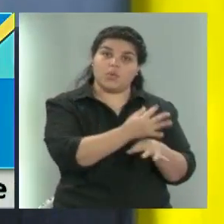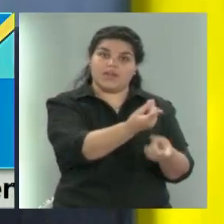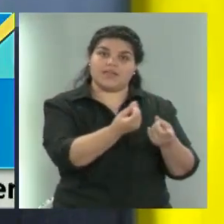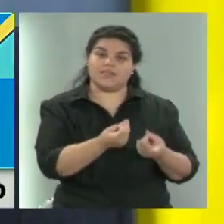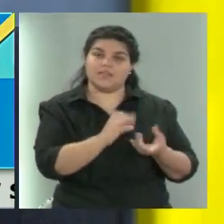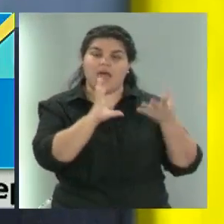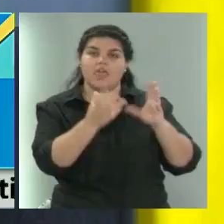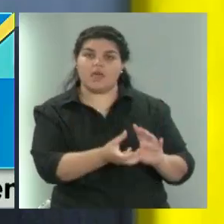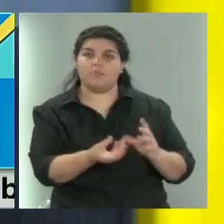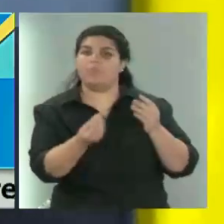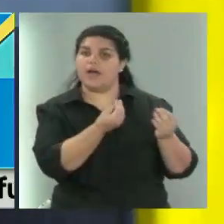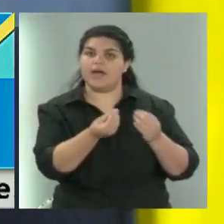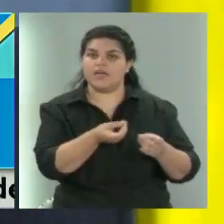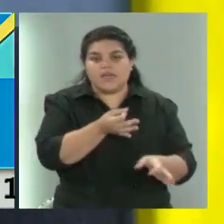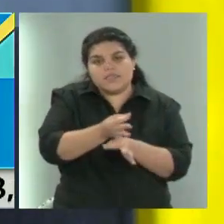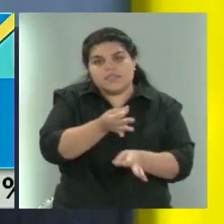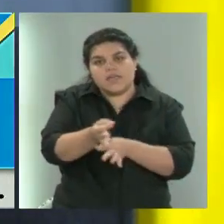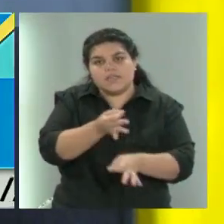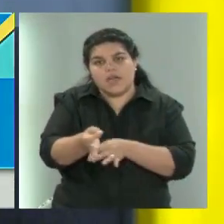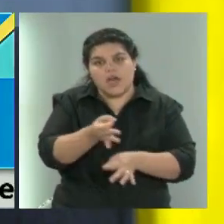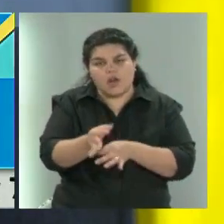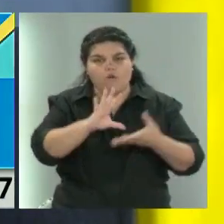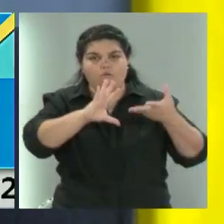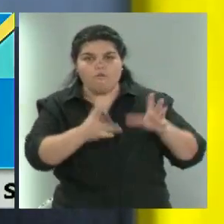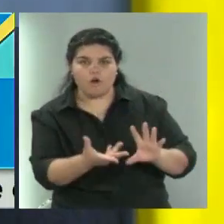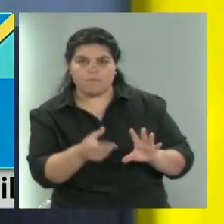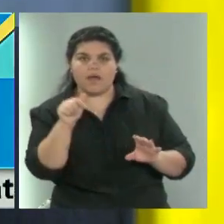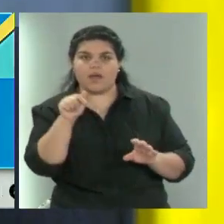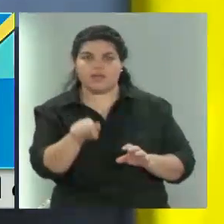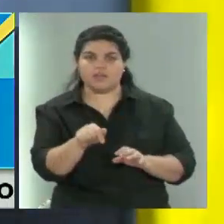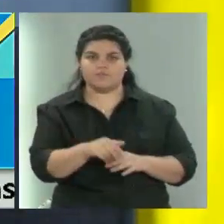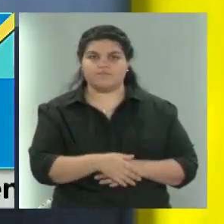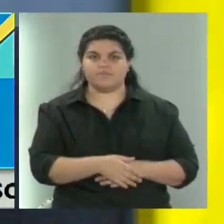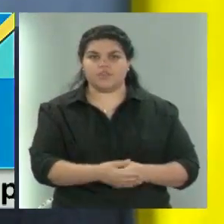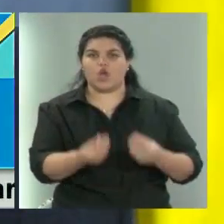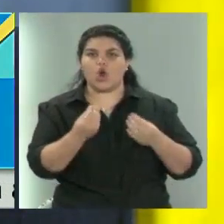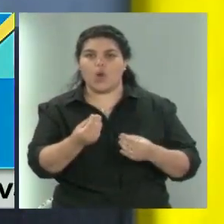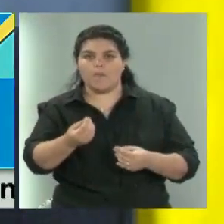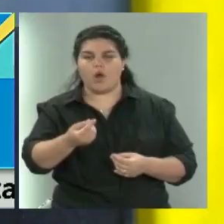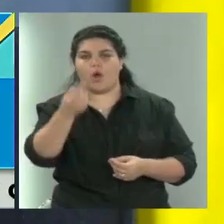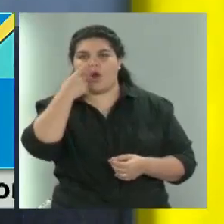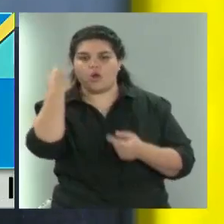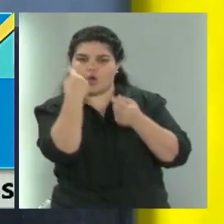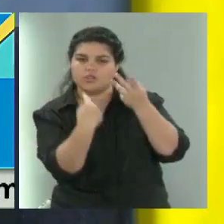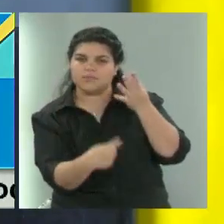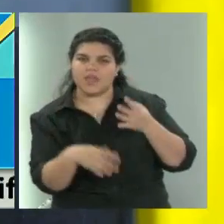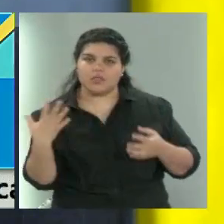puede usar también lúdicamente cómo llegar al conocimiento. Y